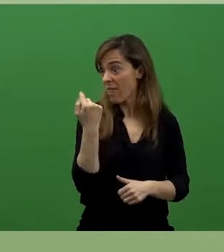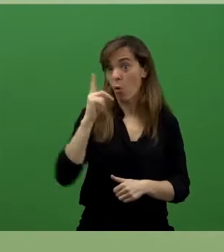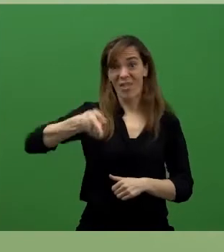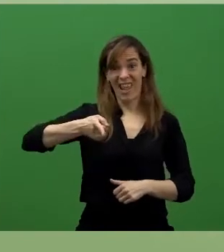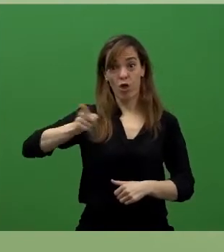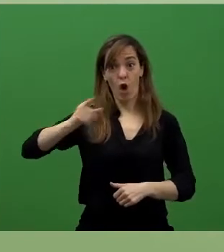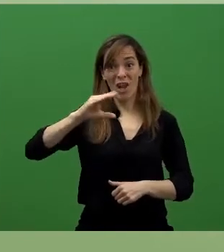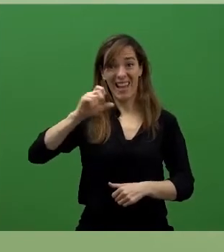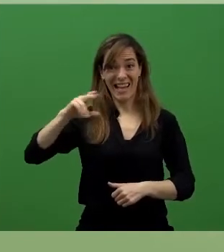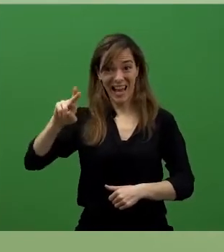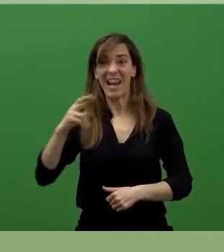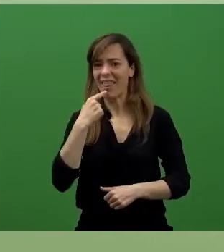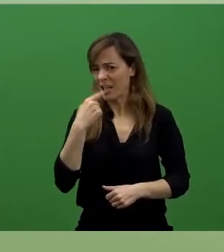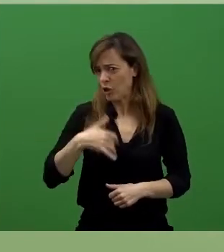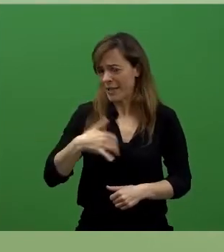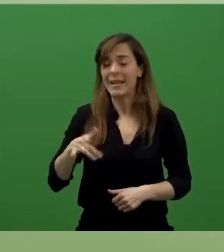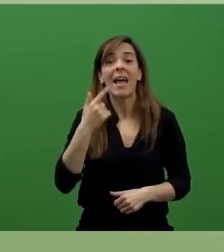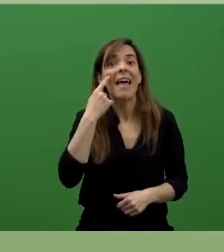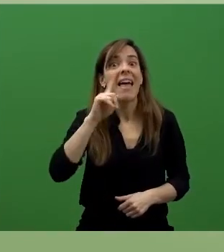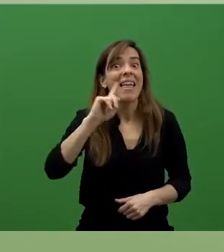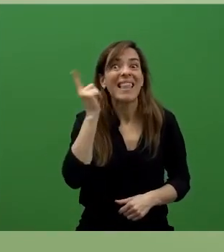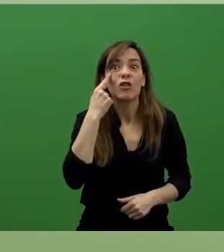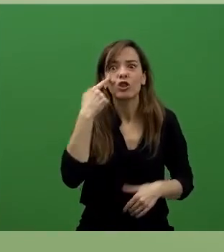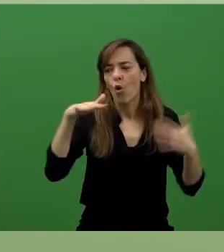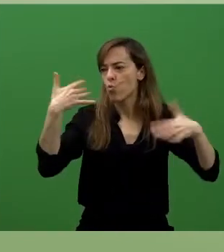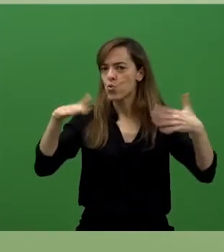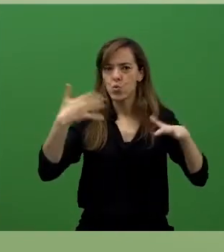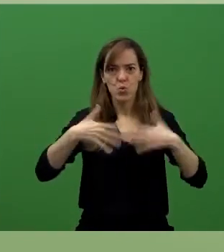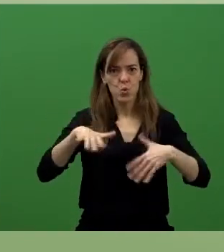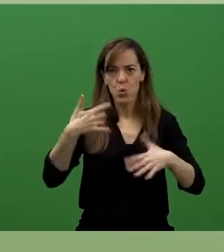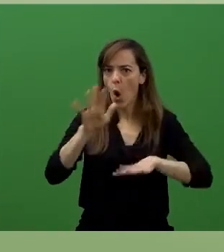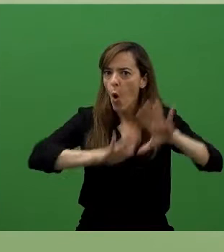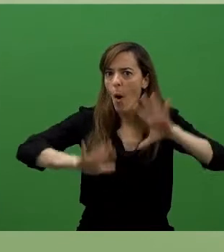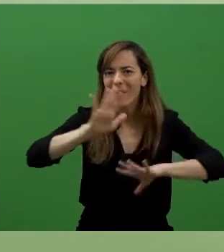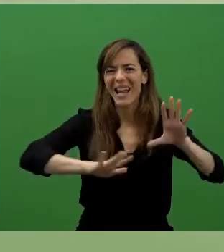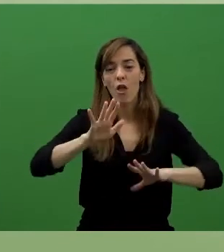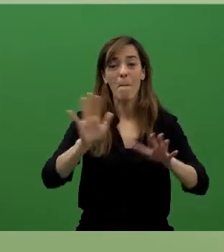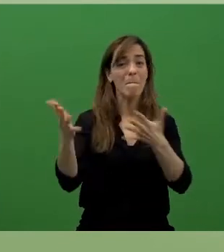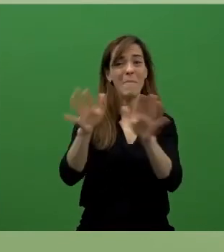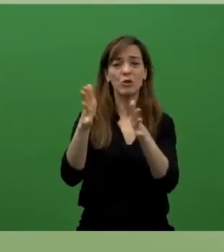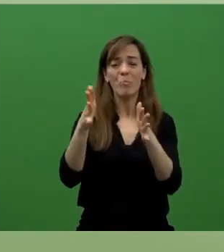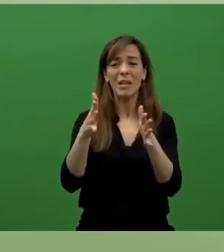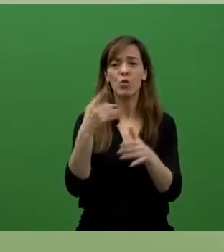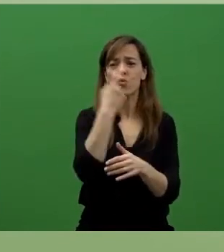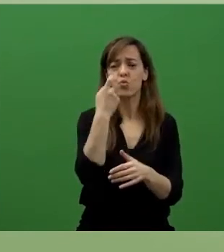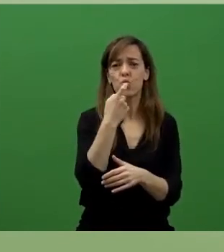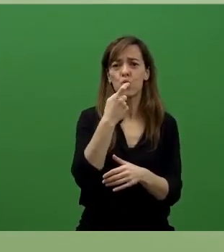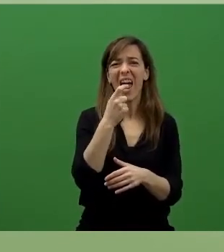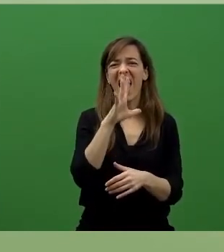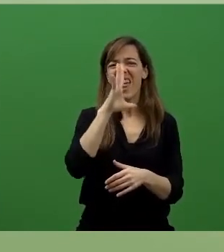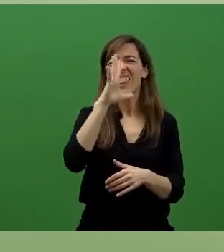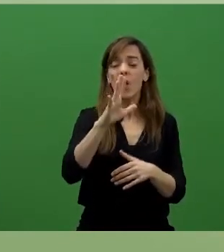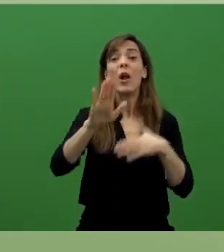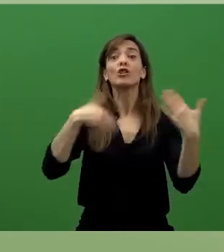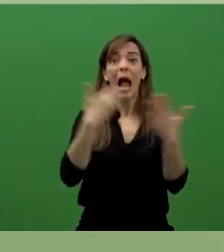momento, el diagnóstico es una odisea y de media se estima que se tarda unos 5 años para